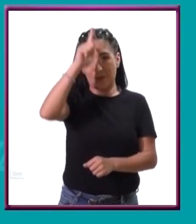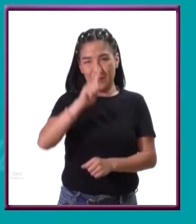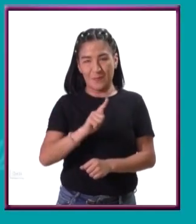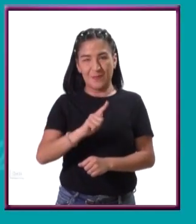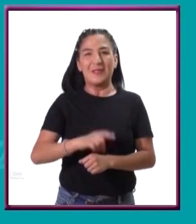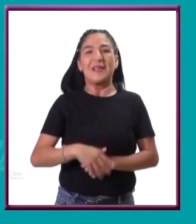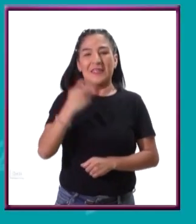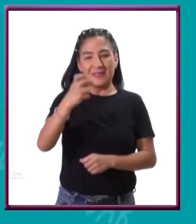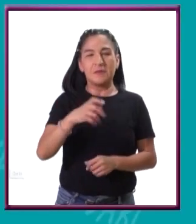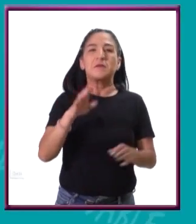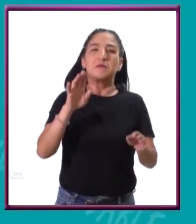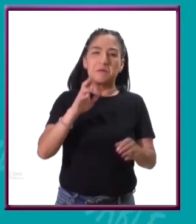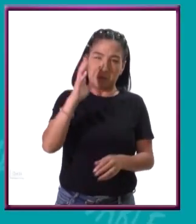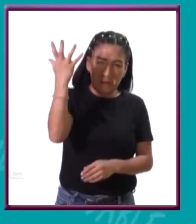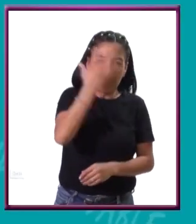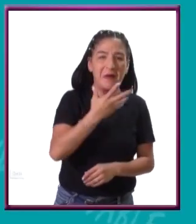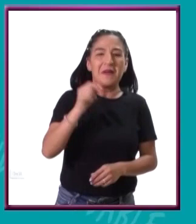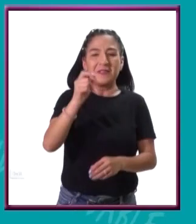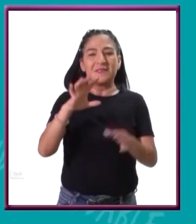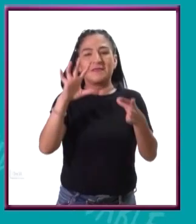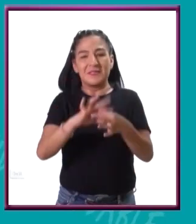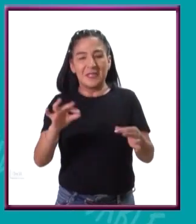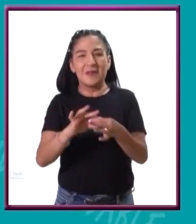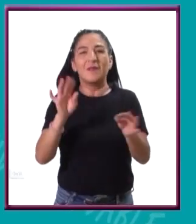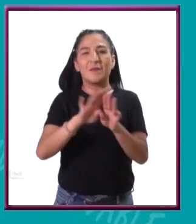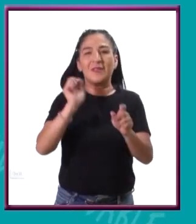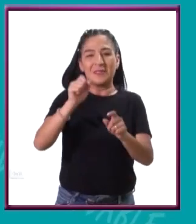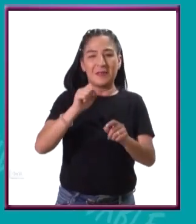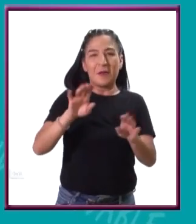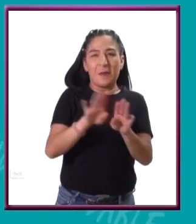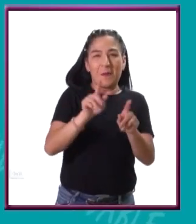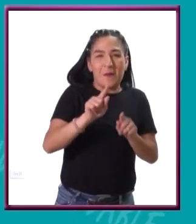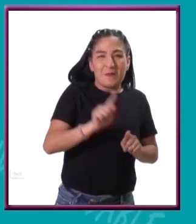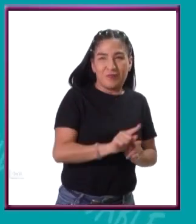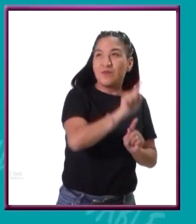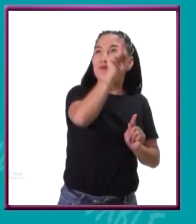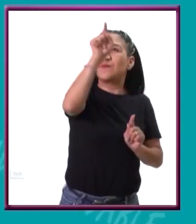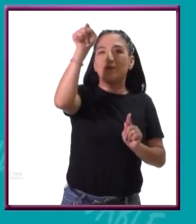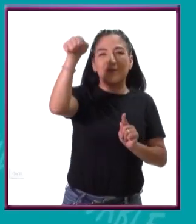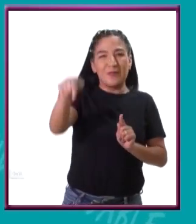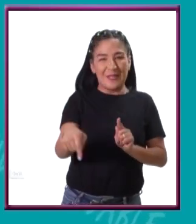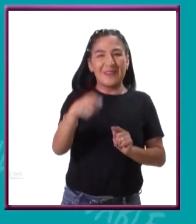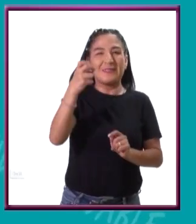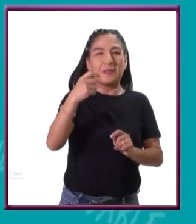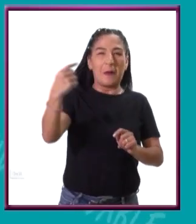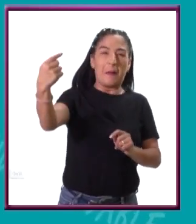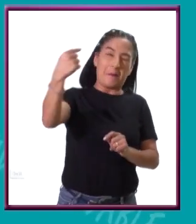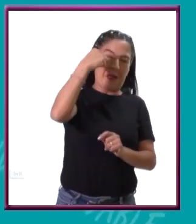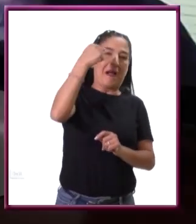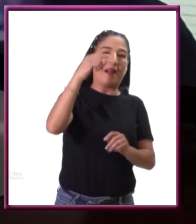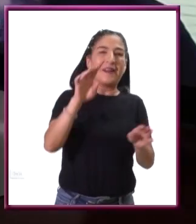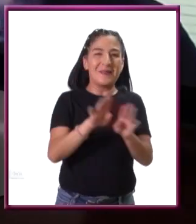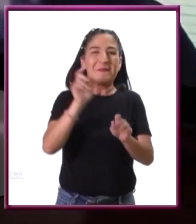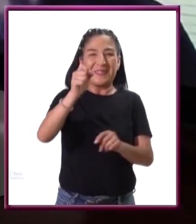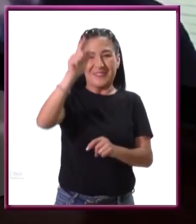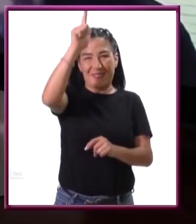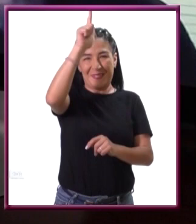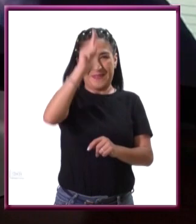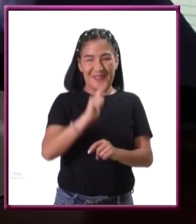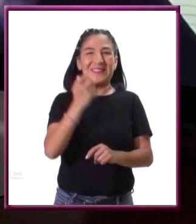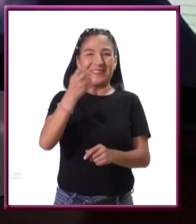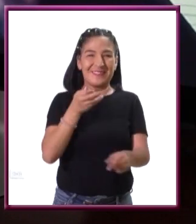película muy bonita donde mandan a los astronautas en una bala de cañón a la Luna, le caen un ojo, queda tuerta la Luna, vamos, es muy graciosa la